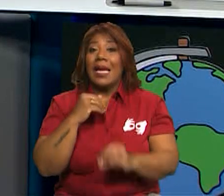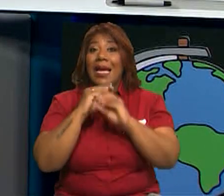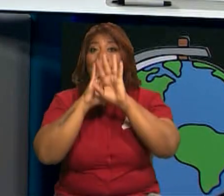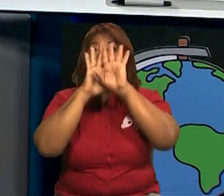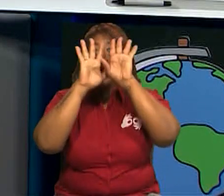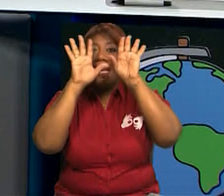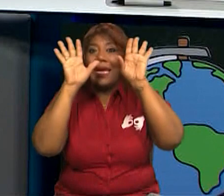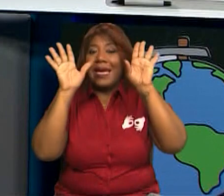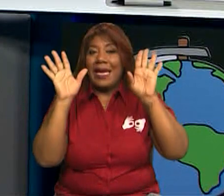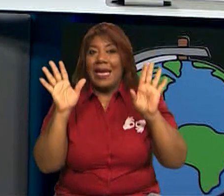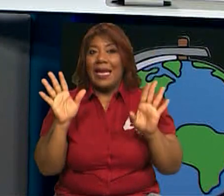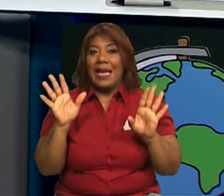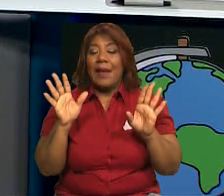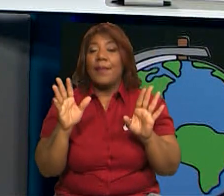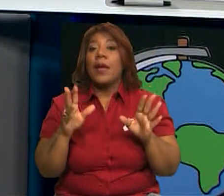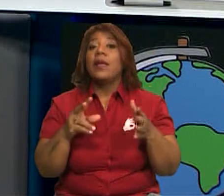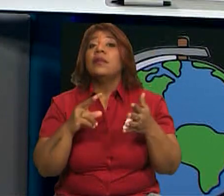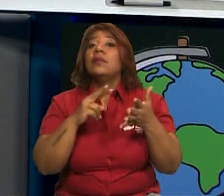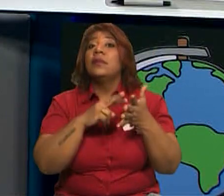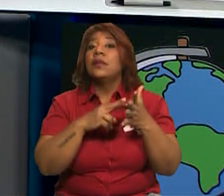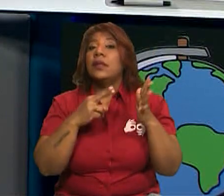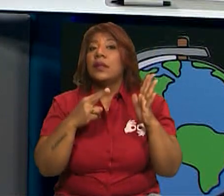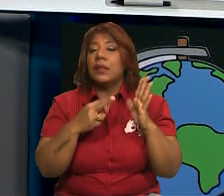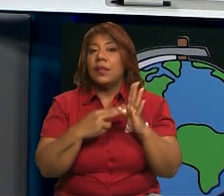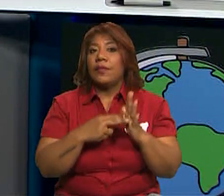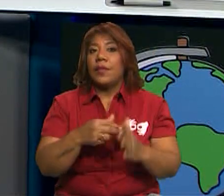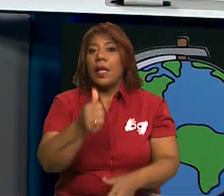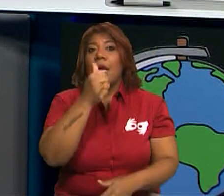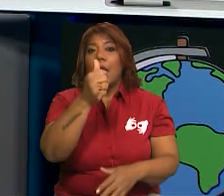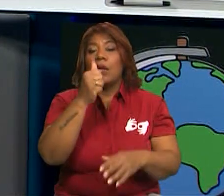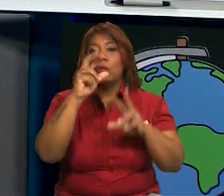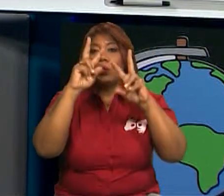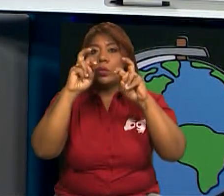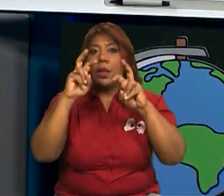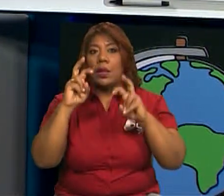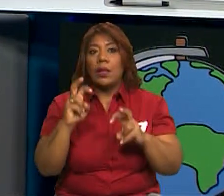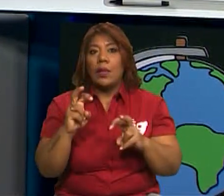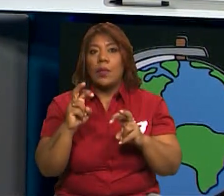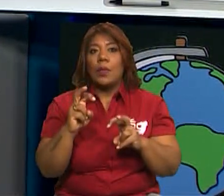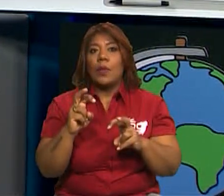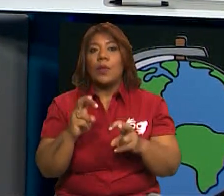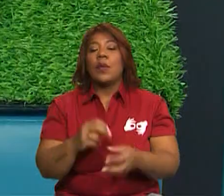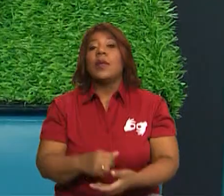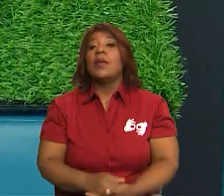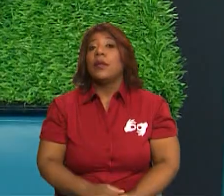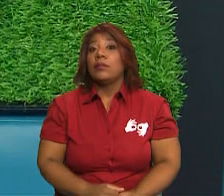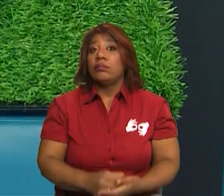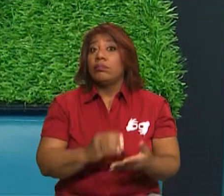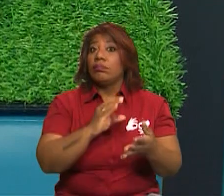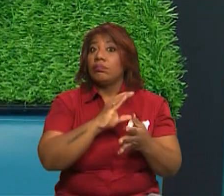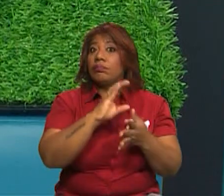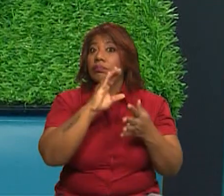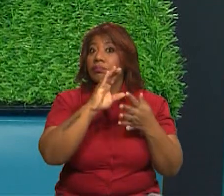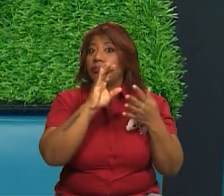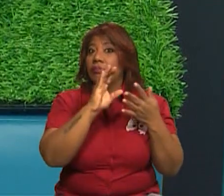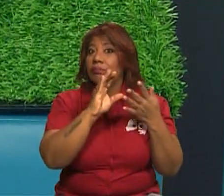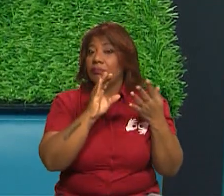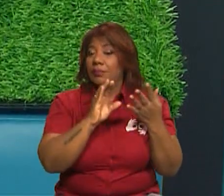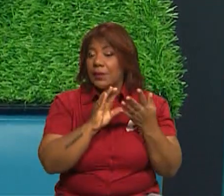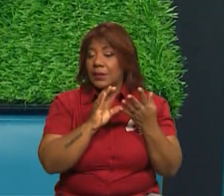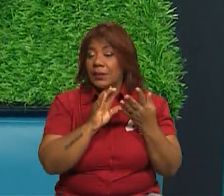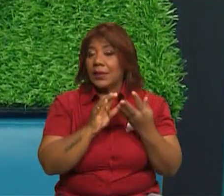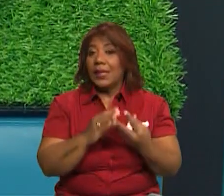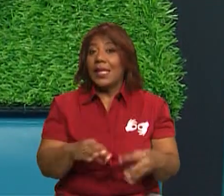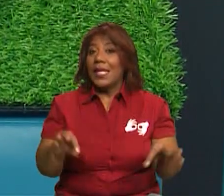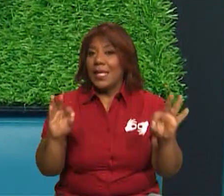comprensible para ustedes el tema, la autoevaluación. ¿Por qué? Porque debemos tener características muy específicas